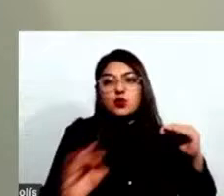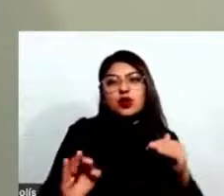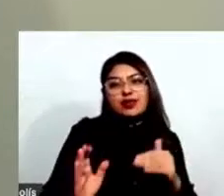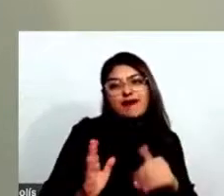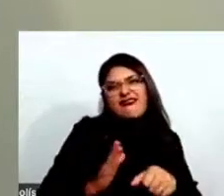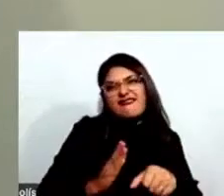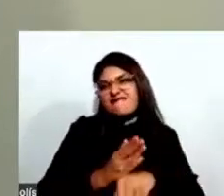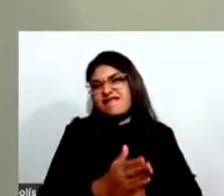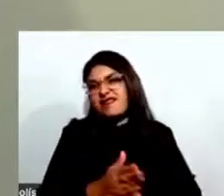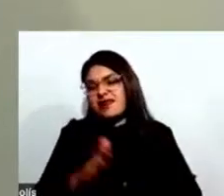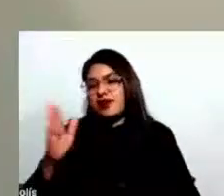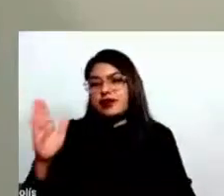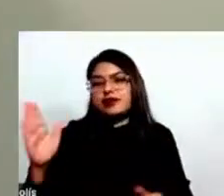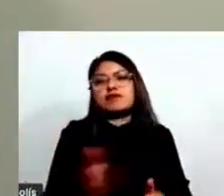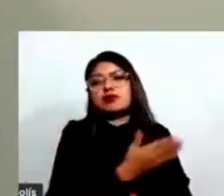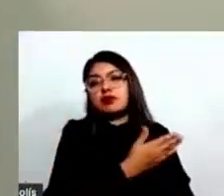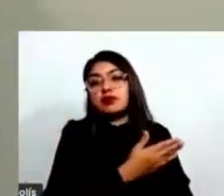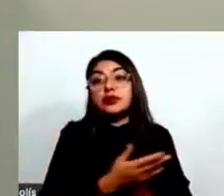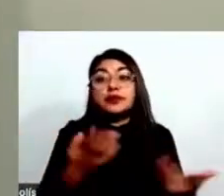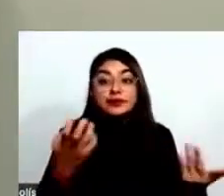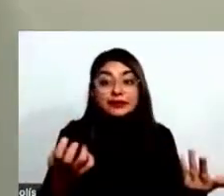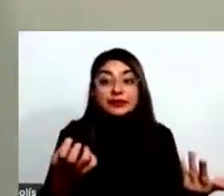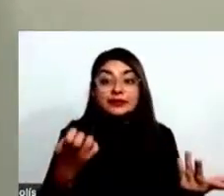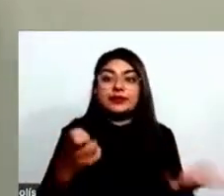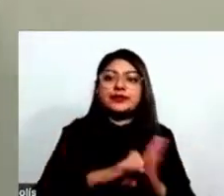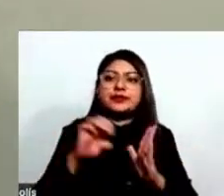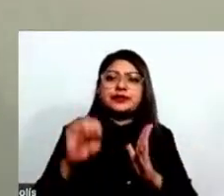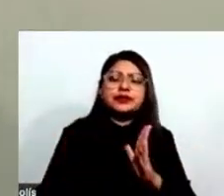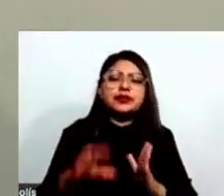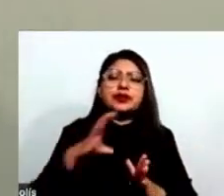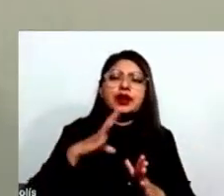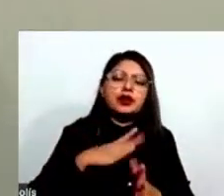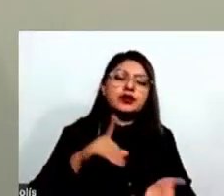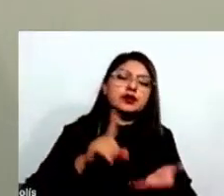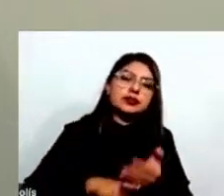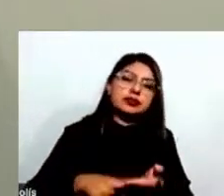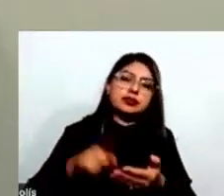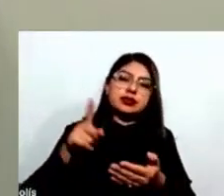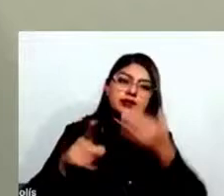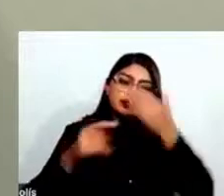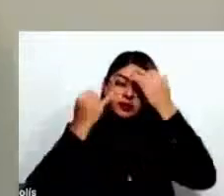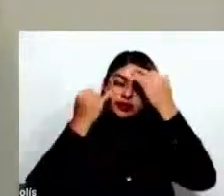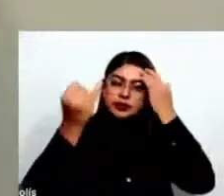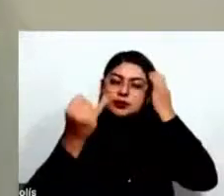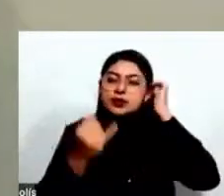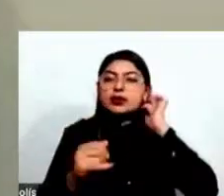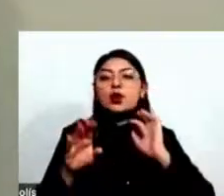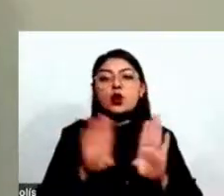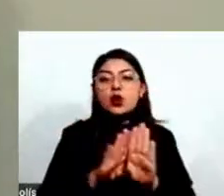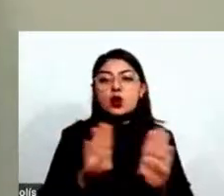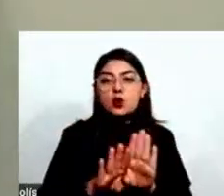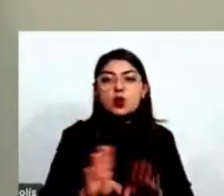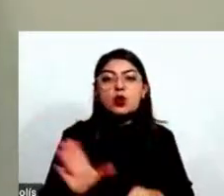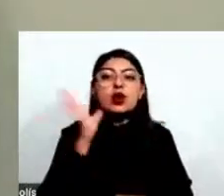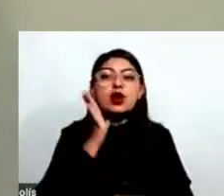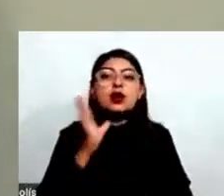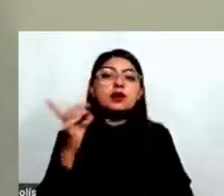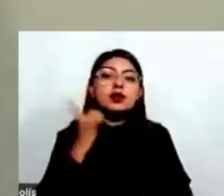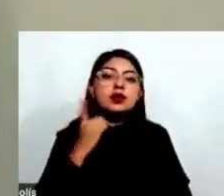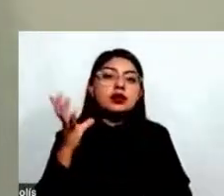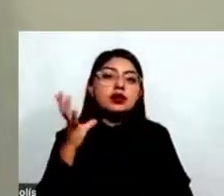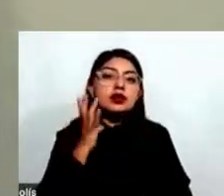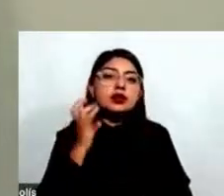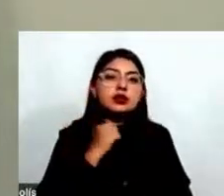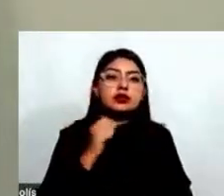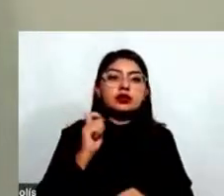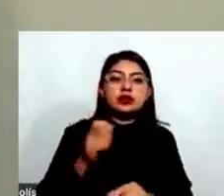simplemente la imagen del Congreso rodeado por las Fuerzas Armadas mientras deliberan sobre la destitución